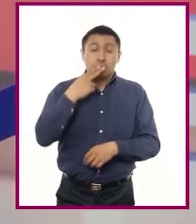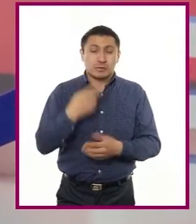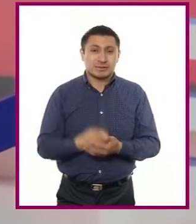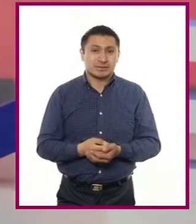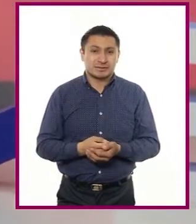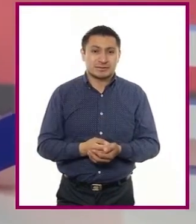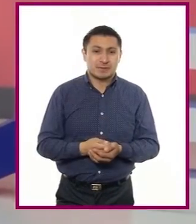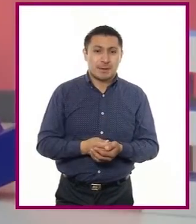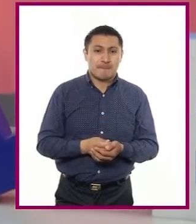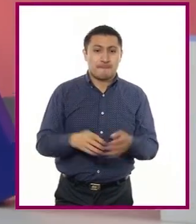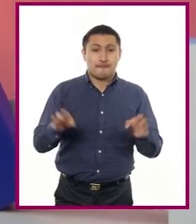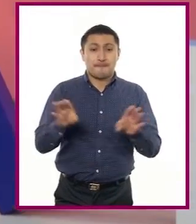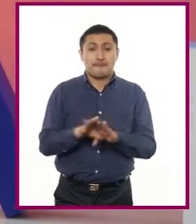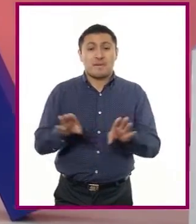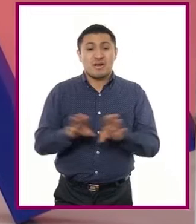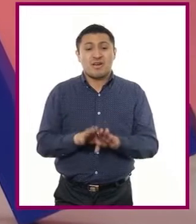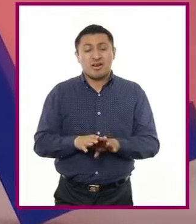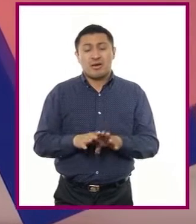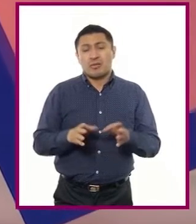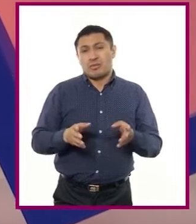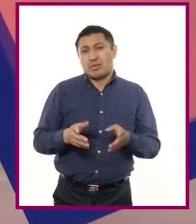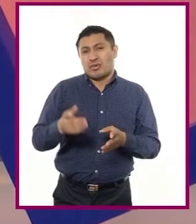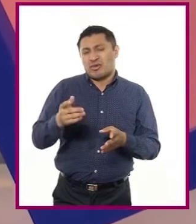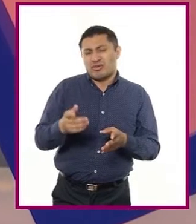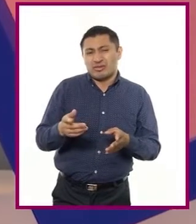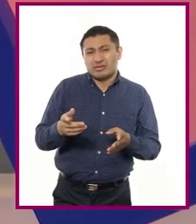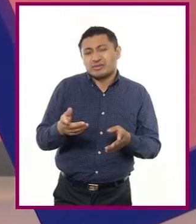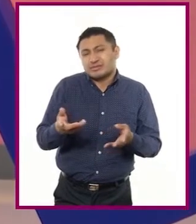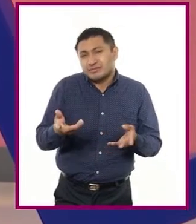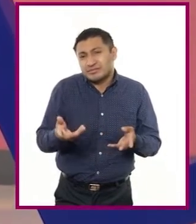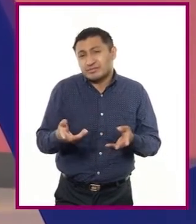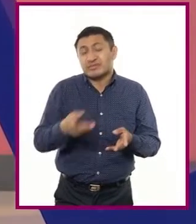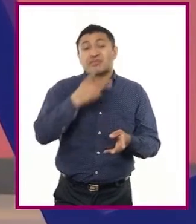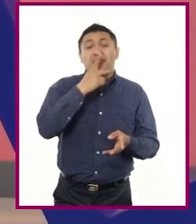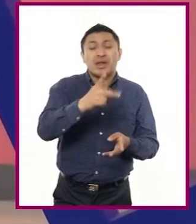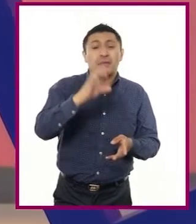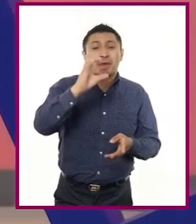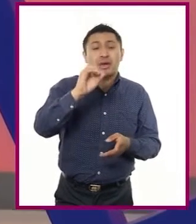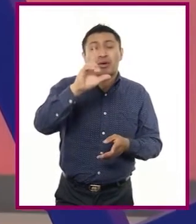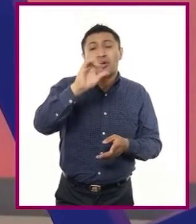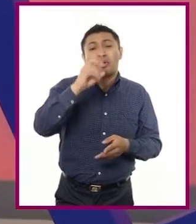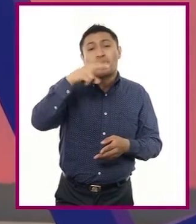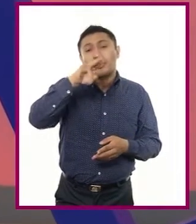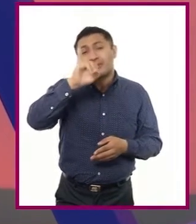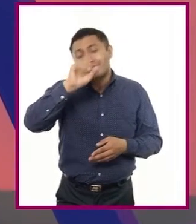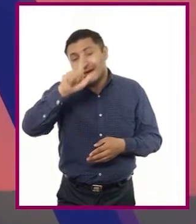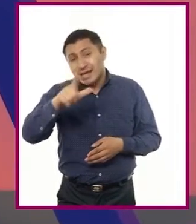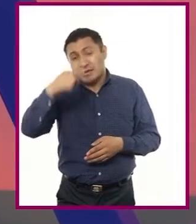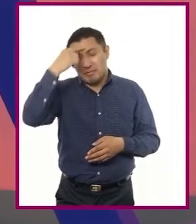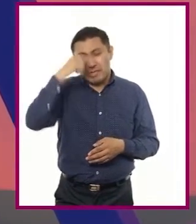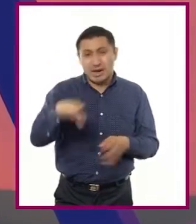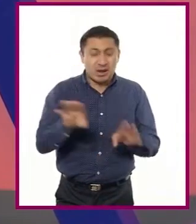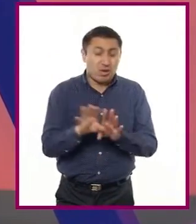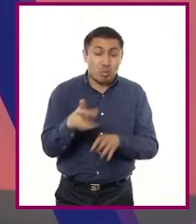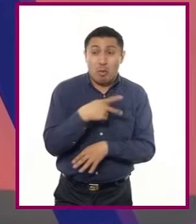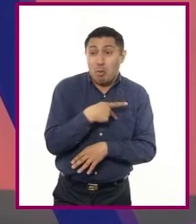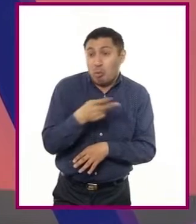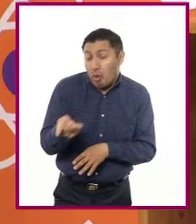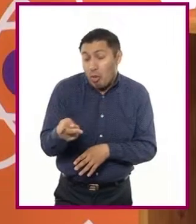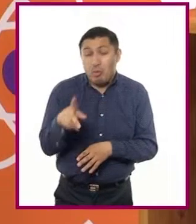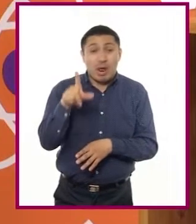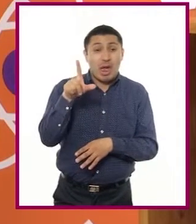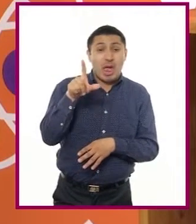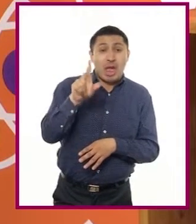expresiones, de baja calidad. Considero que se ha otorgado la palabra coloquial a un significado como pobre,